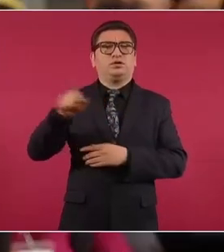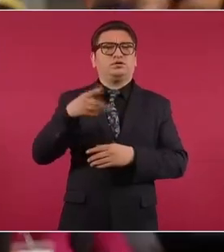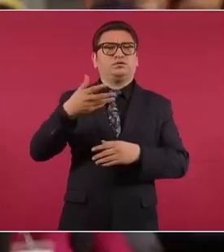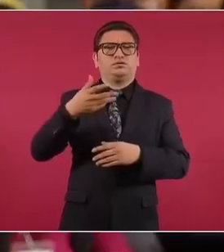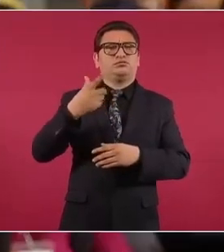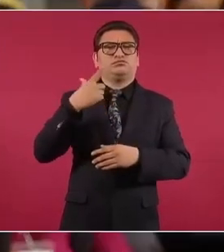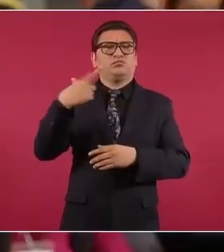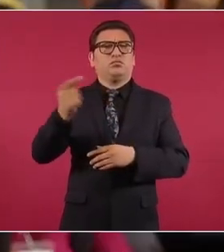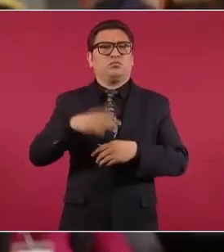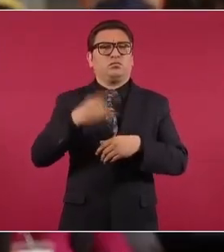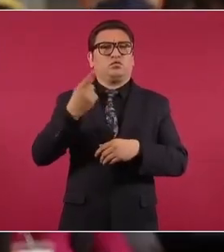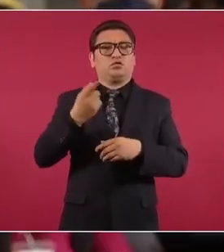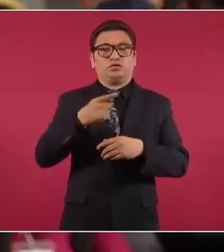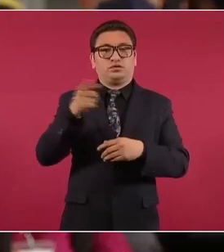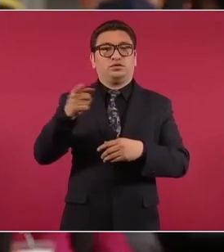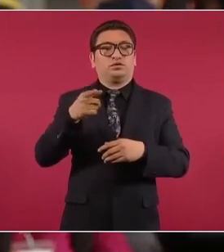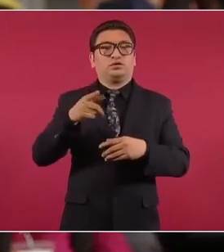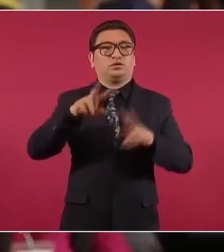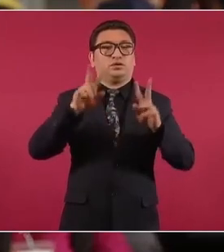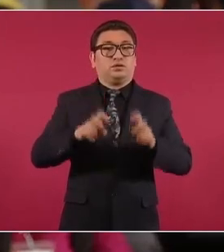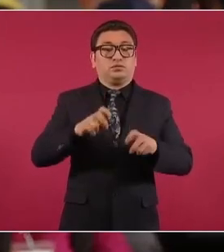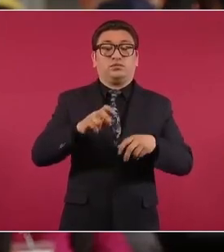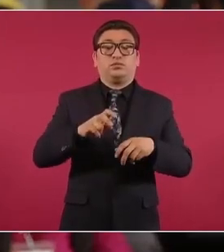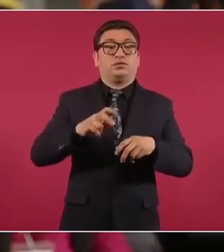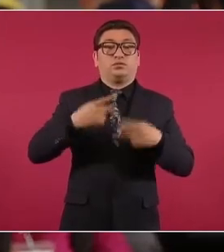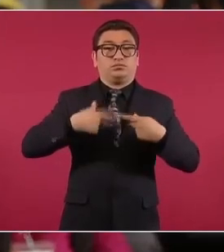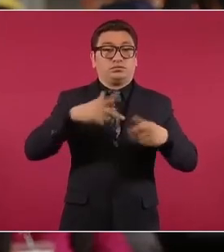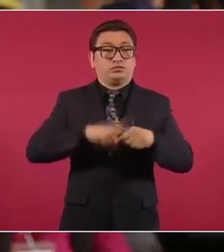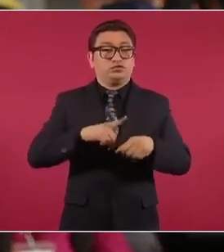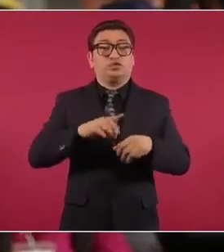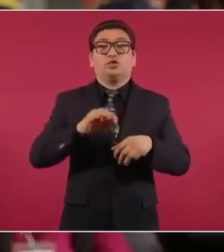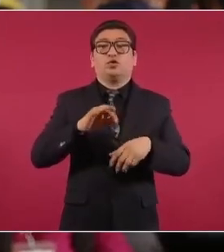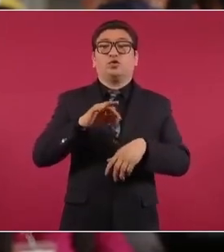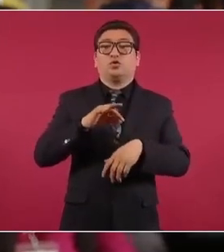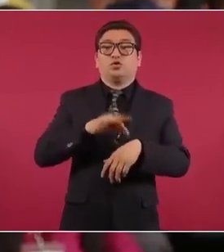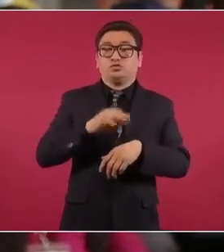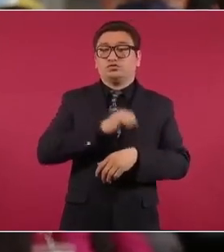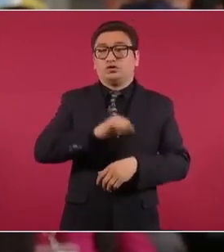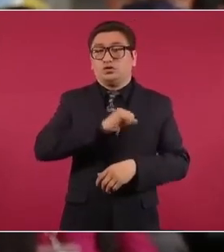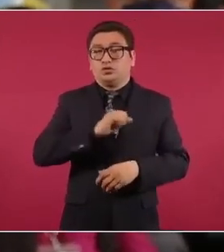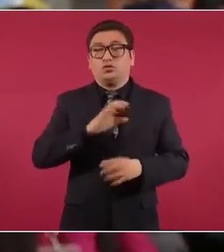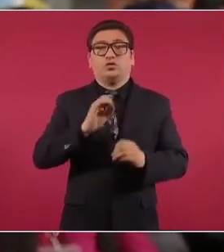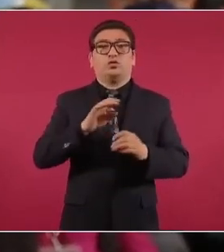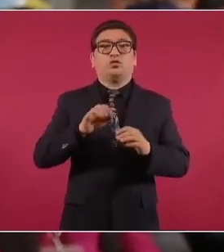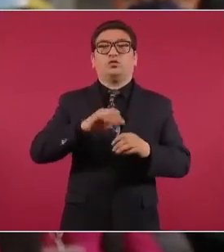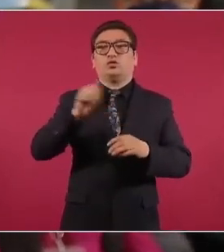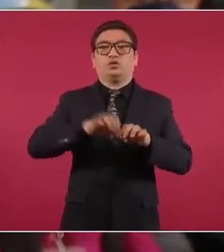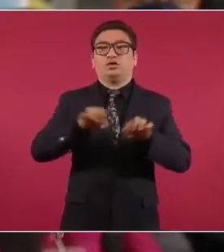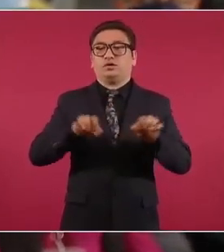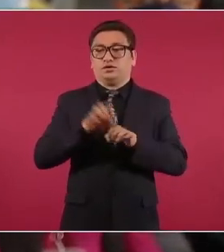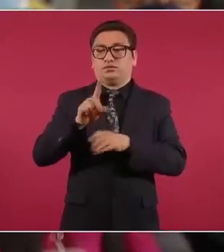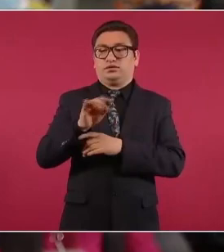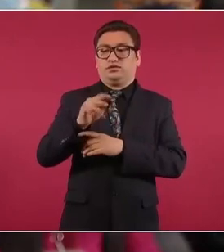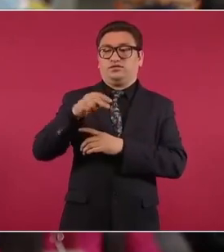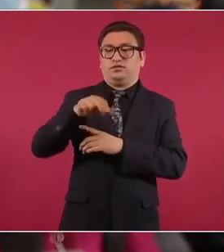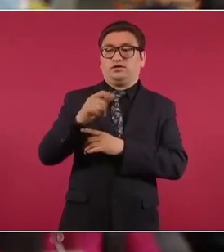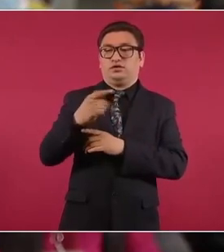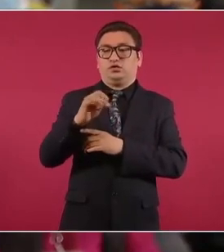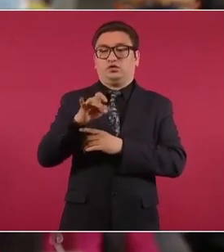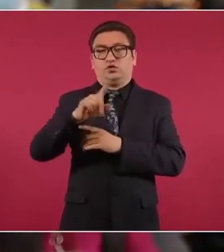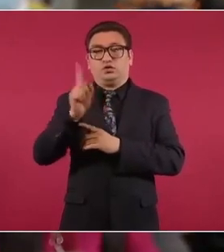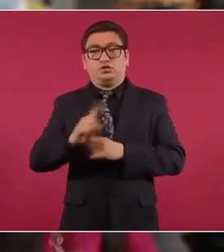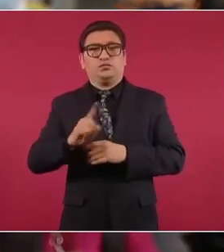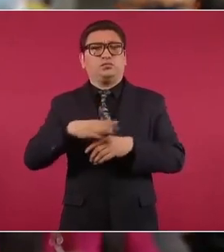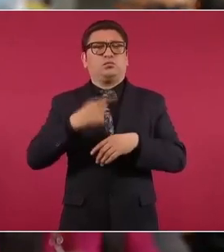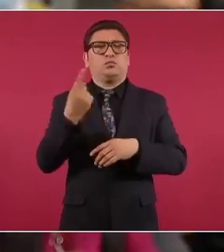queda claro si es por asuntos a lo mejor de salud, personales, si se suma algún equipo de, por ejemplo, de Delfina Gómez. O sea, ¿por